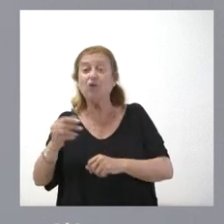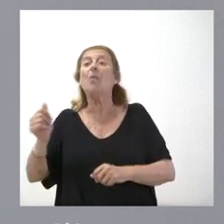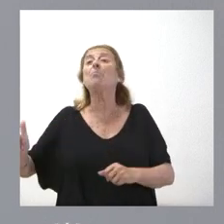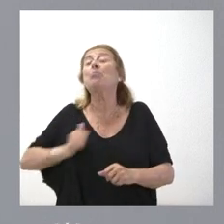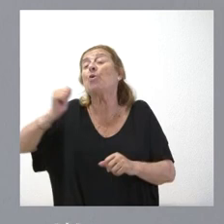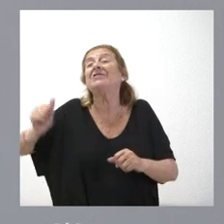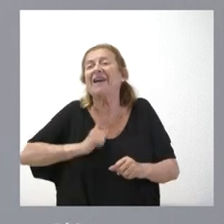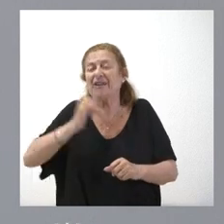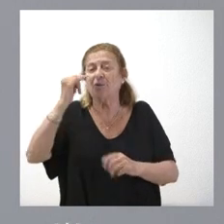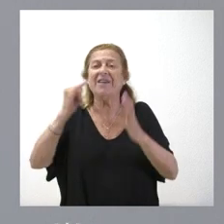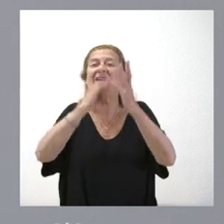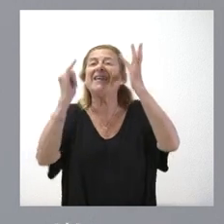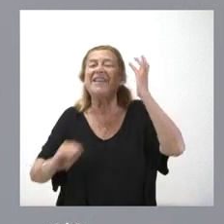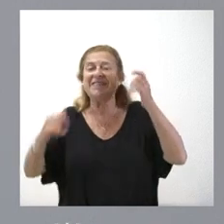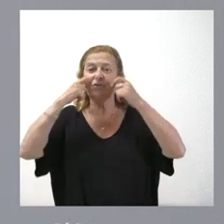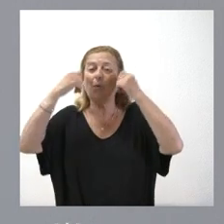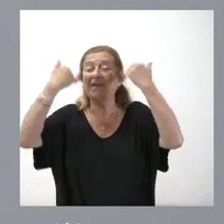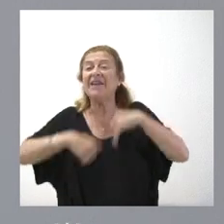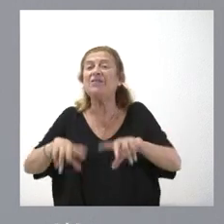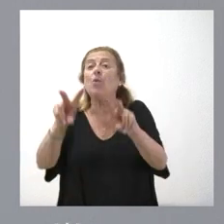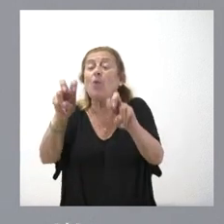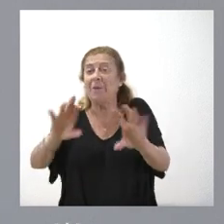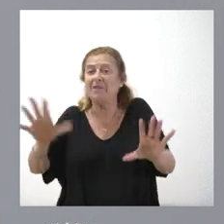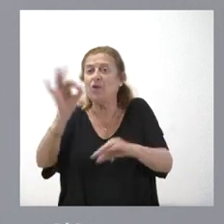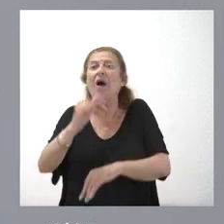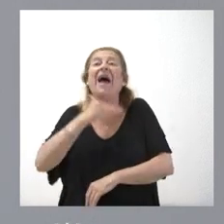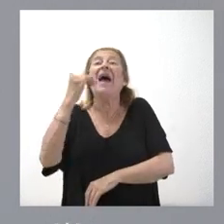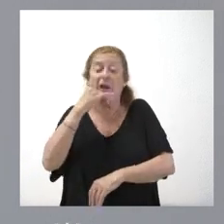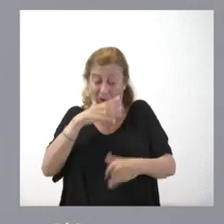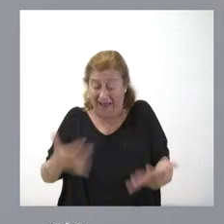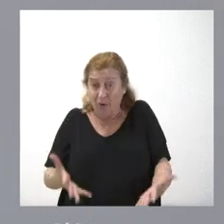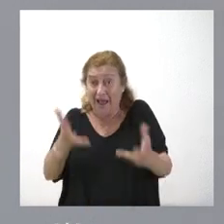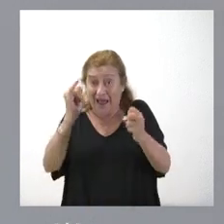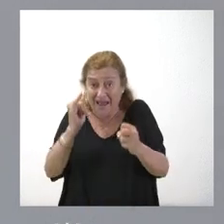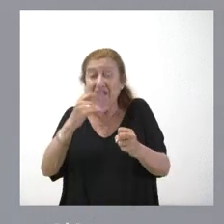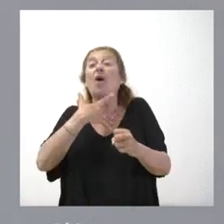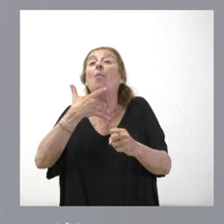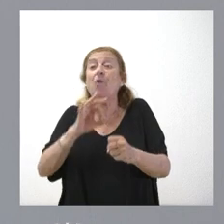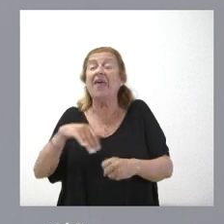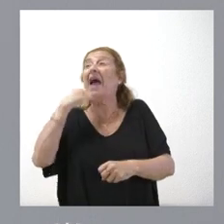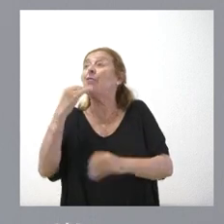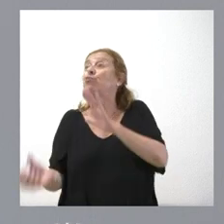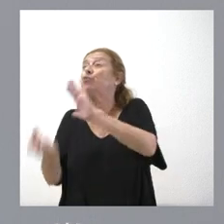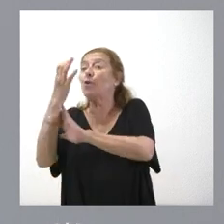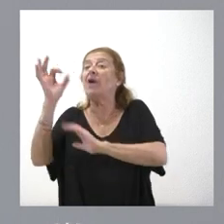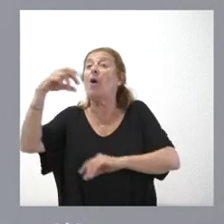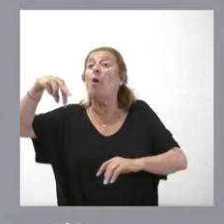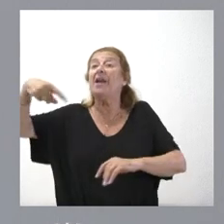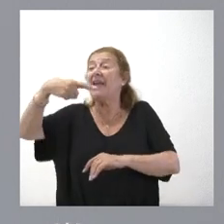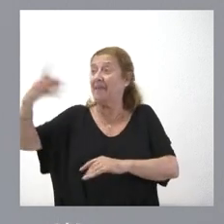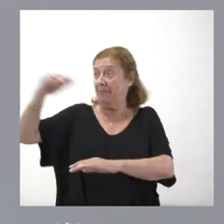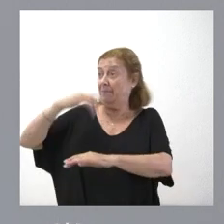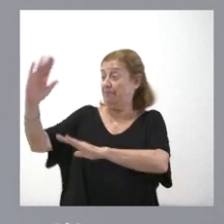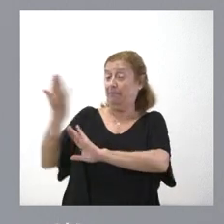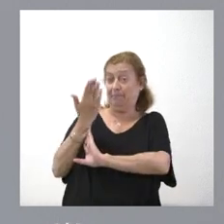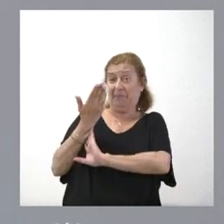hubieran crisis humanitarias nuevas o por si alguna de las existentes Existe alguna ong que lo solicitara no siempre las